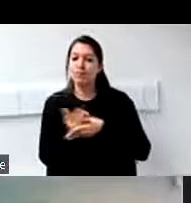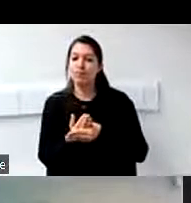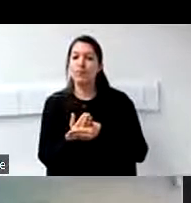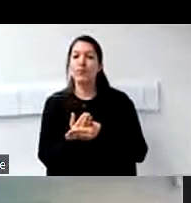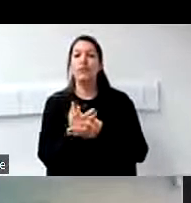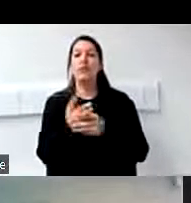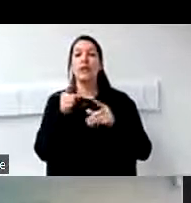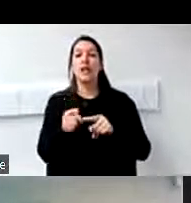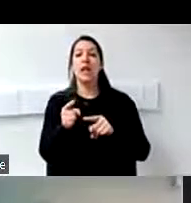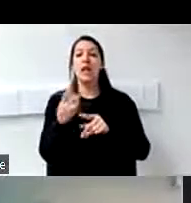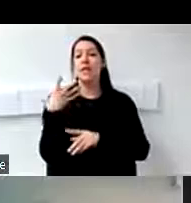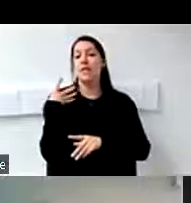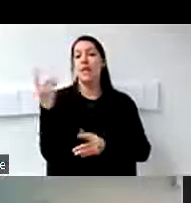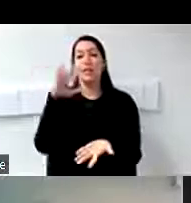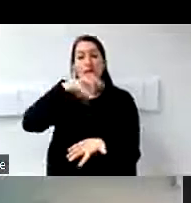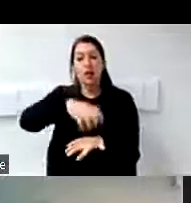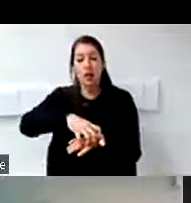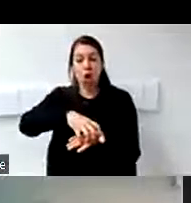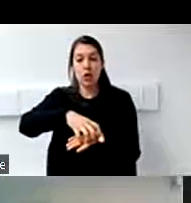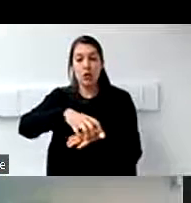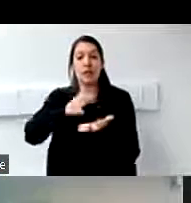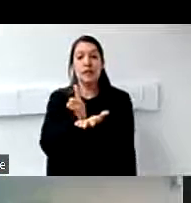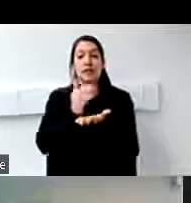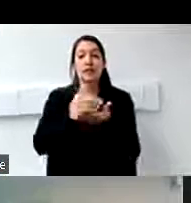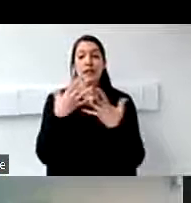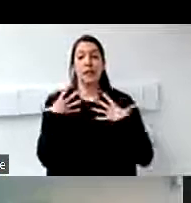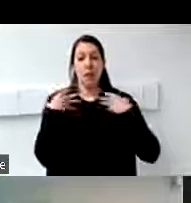departamentales de salud para que las distribuyan.